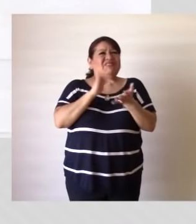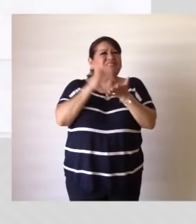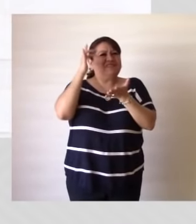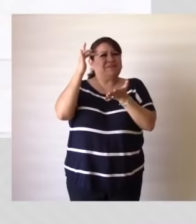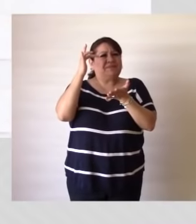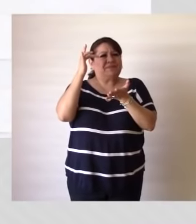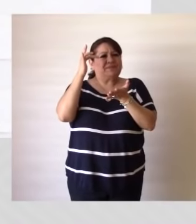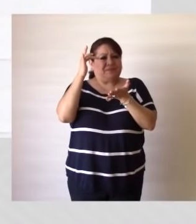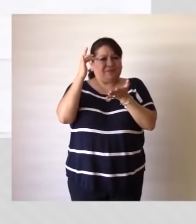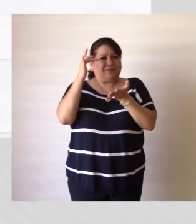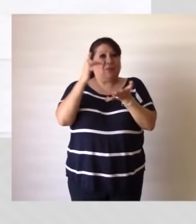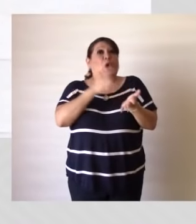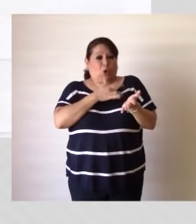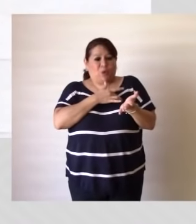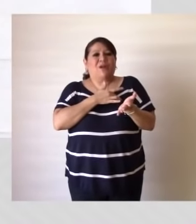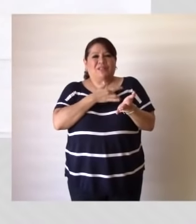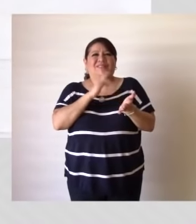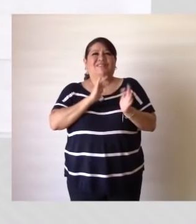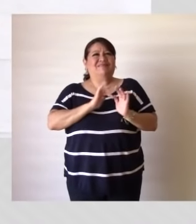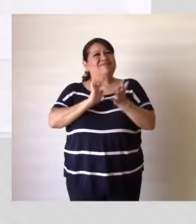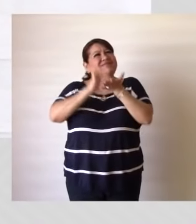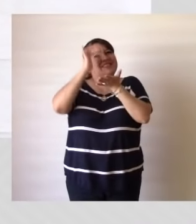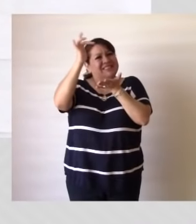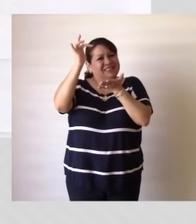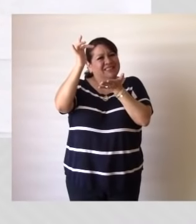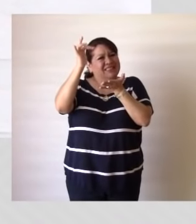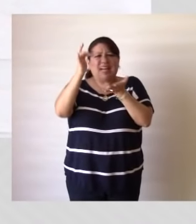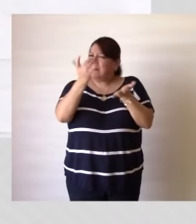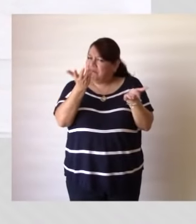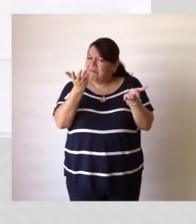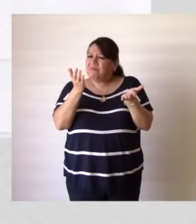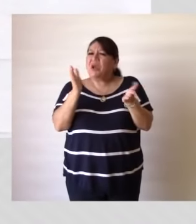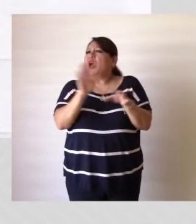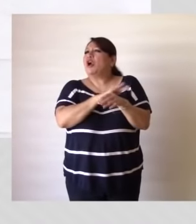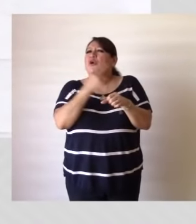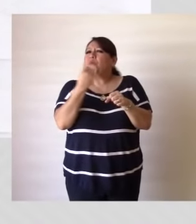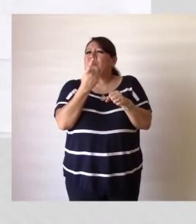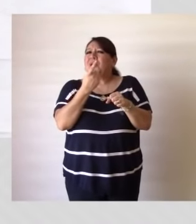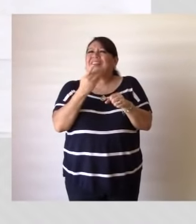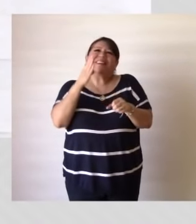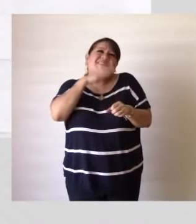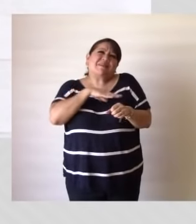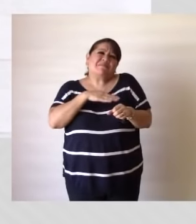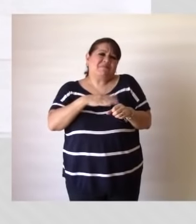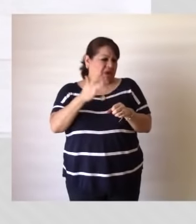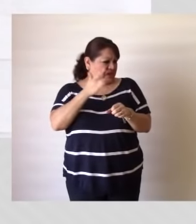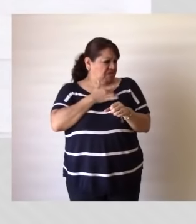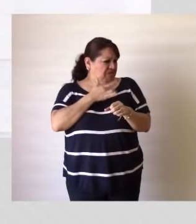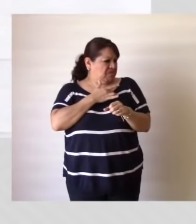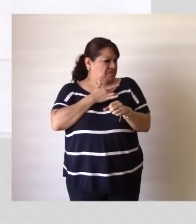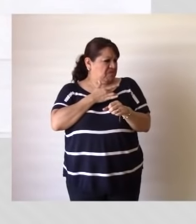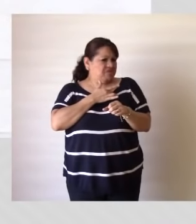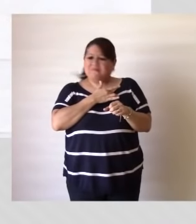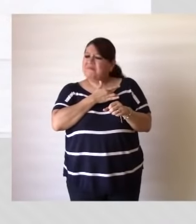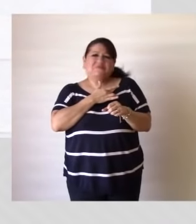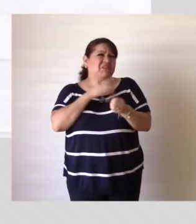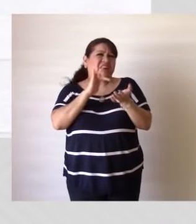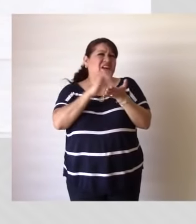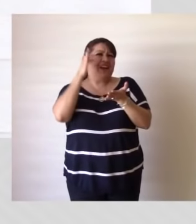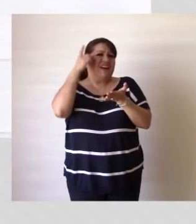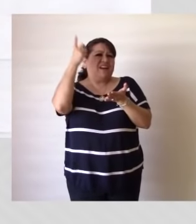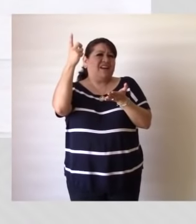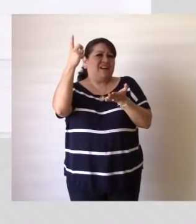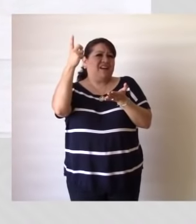malo tener un corazón que no es agradecido en la palabra hay varios versículos